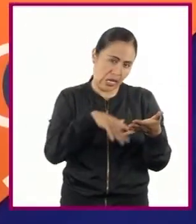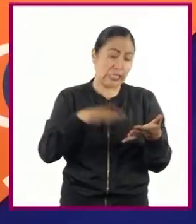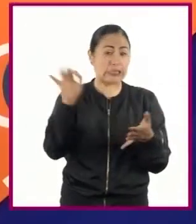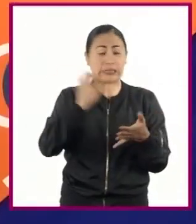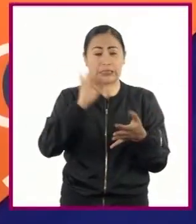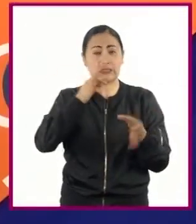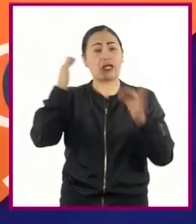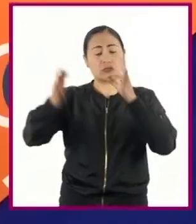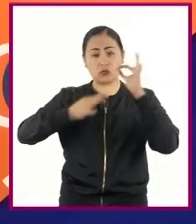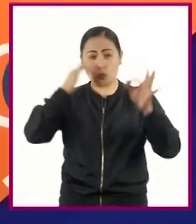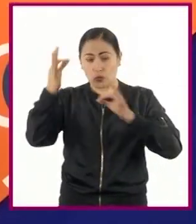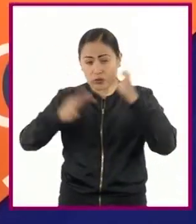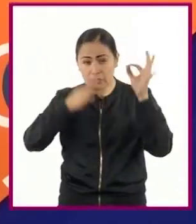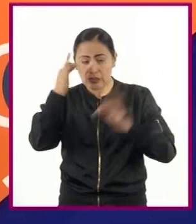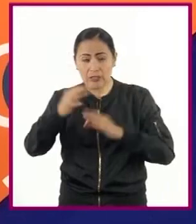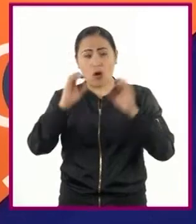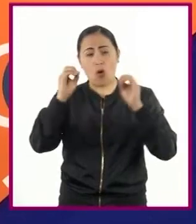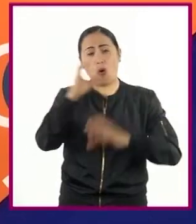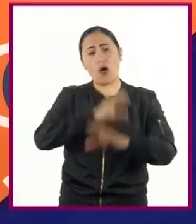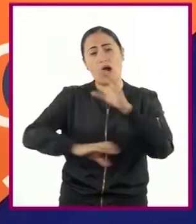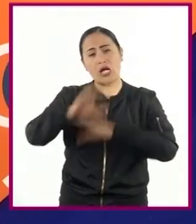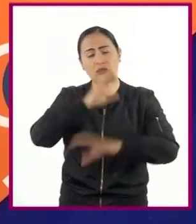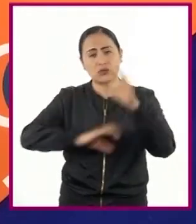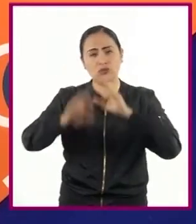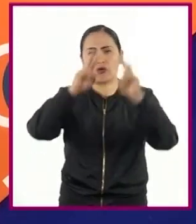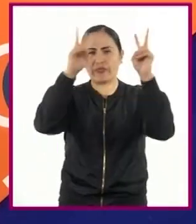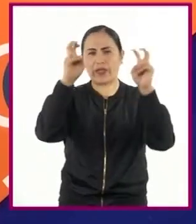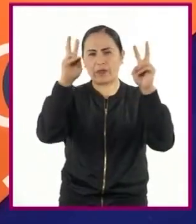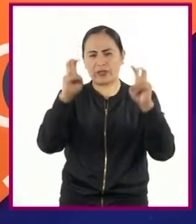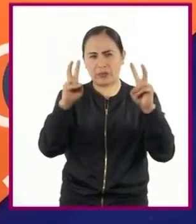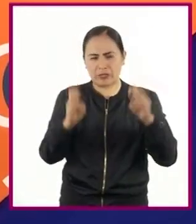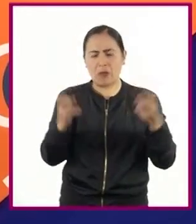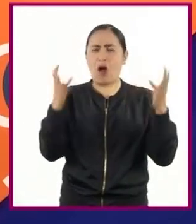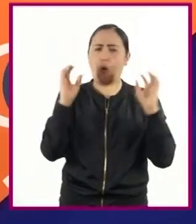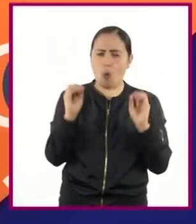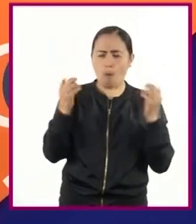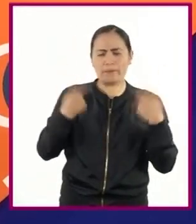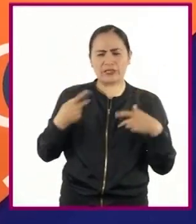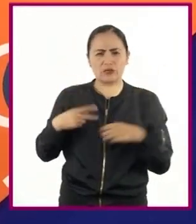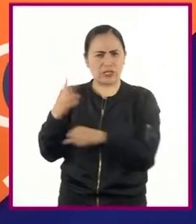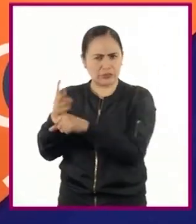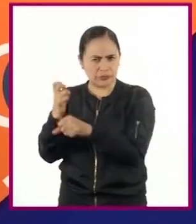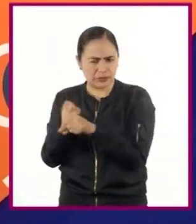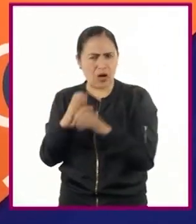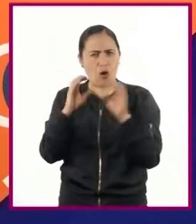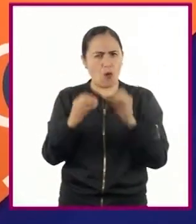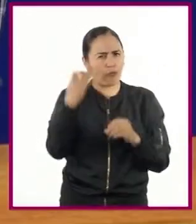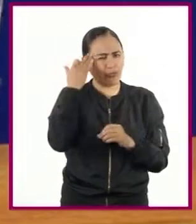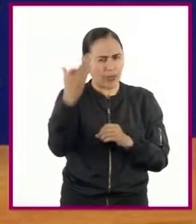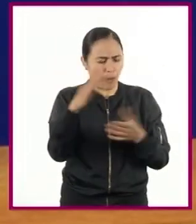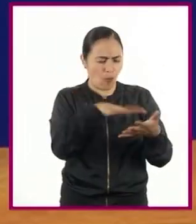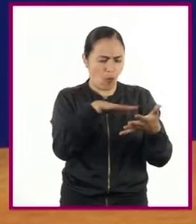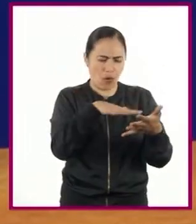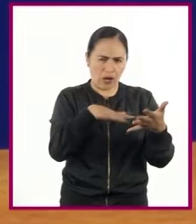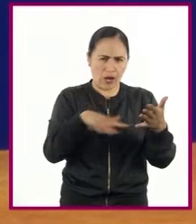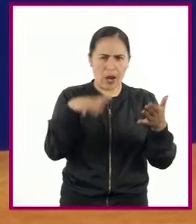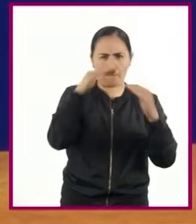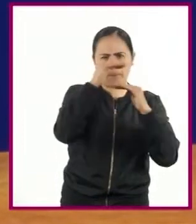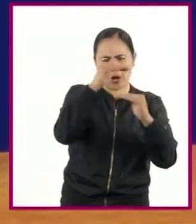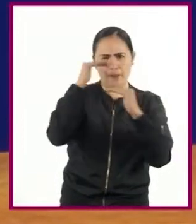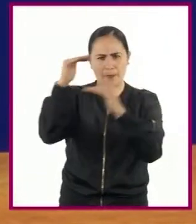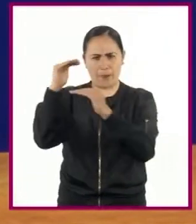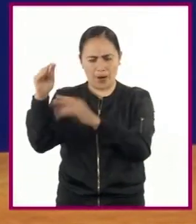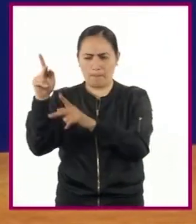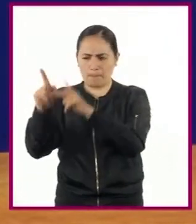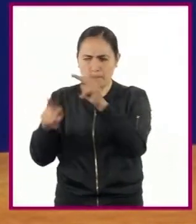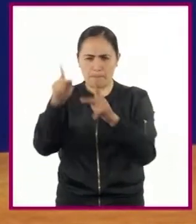informativas, entradas musicales, presentación de invitados, comentarios, así como el tiempo que debe durar la lectura de cada segmento